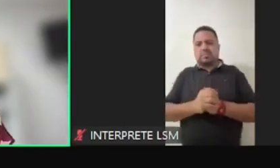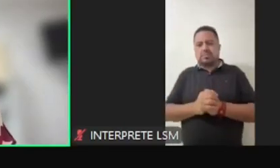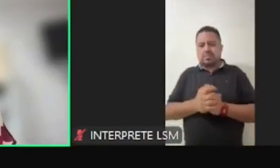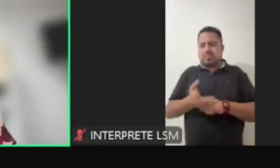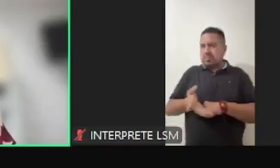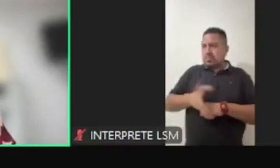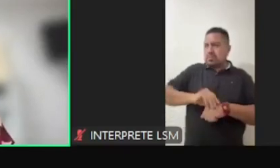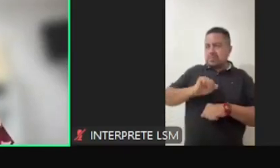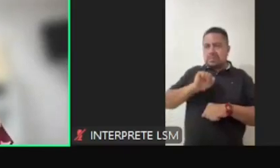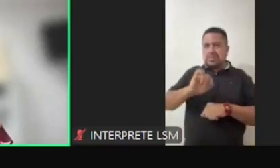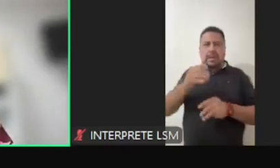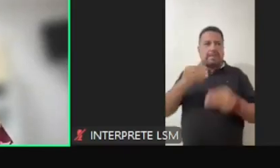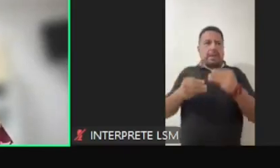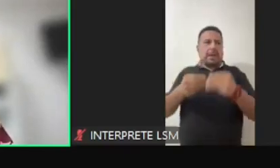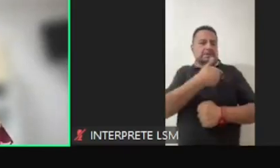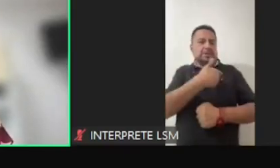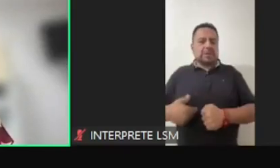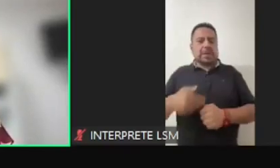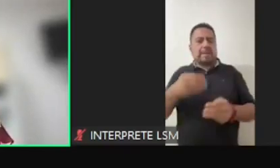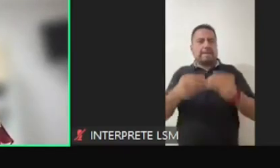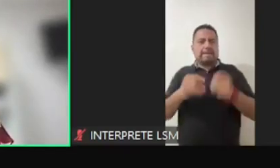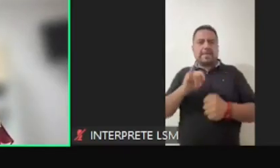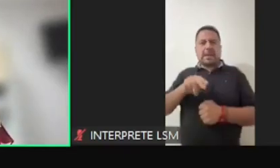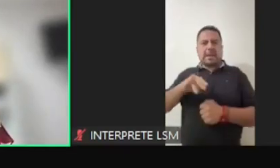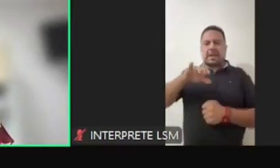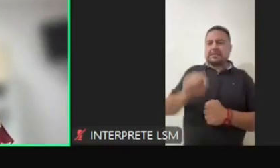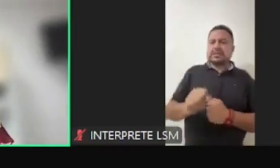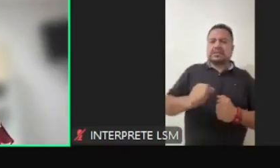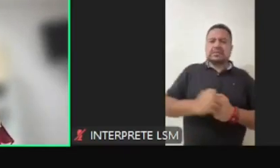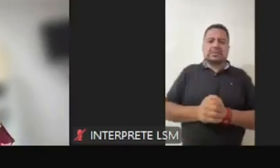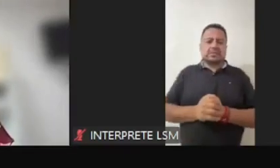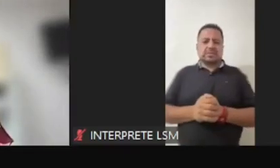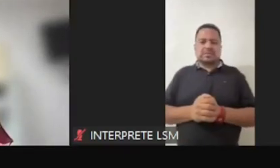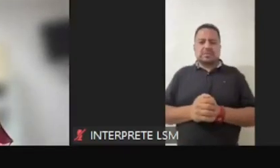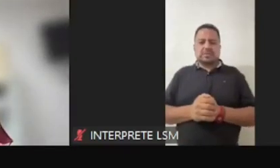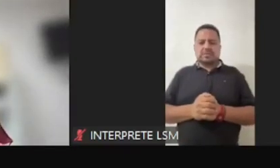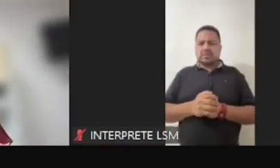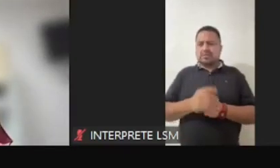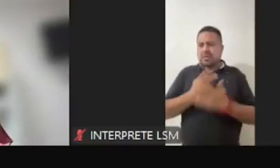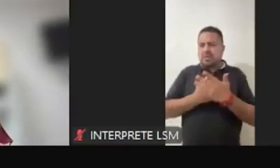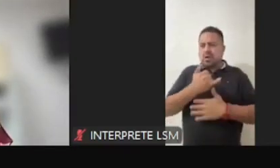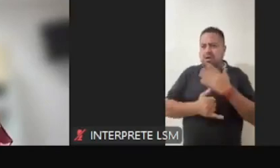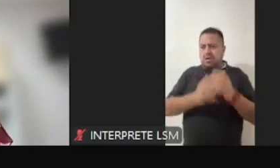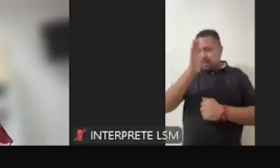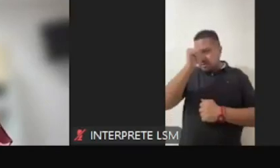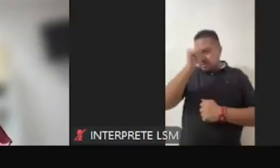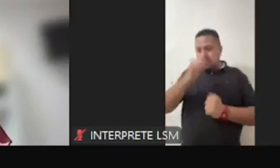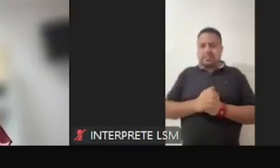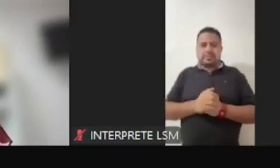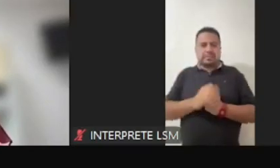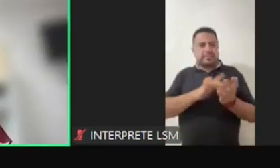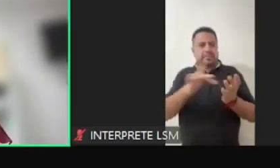autorización magistrada magistrado Jos Salado con los proyectos